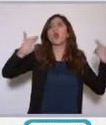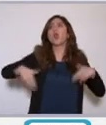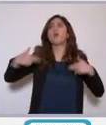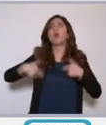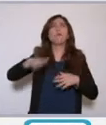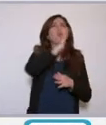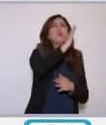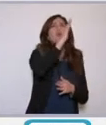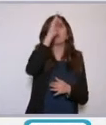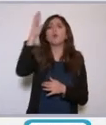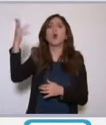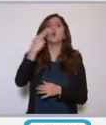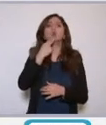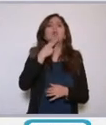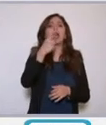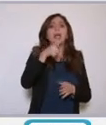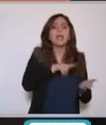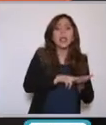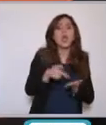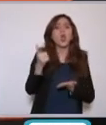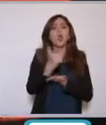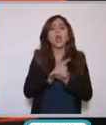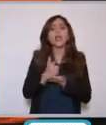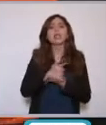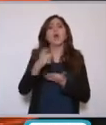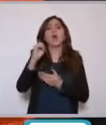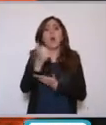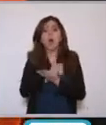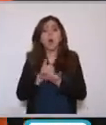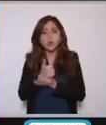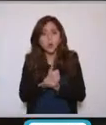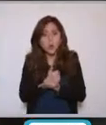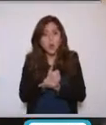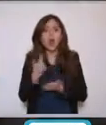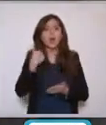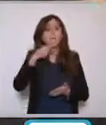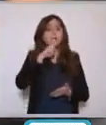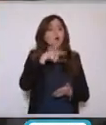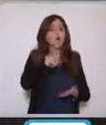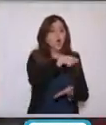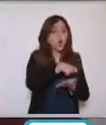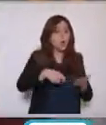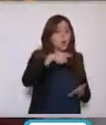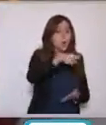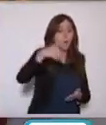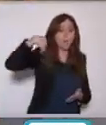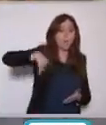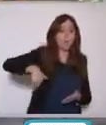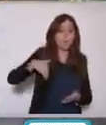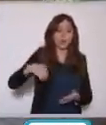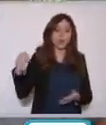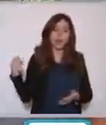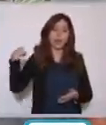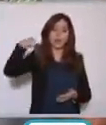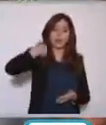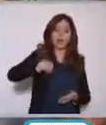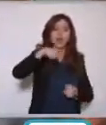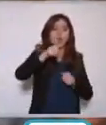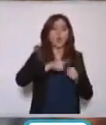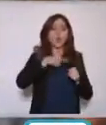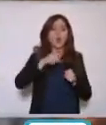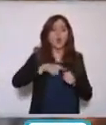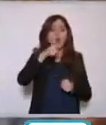abro mi closet y es negro, gris, azul y ya. Entonces, si me compro una bolsa, por ejemplo, como esta, ¿no? Que es una bolsa